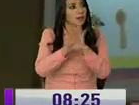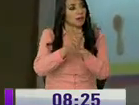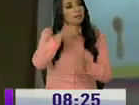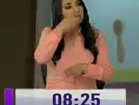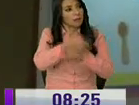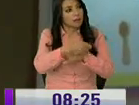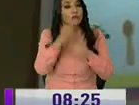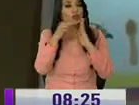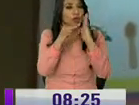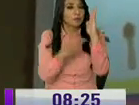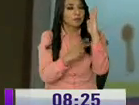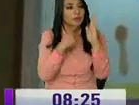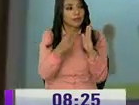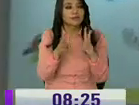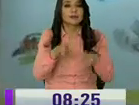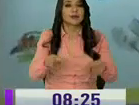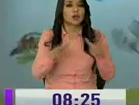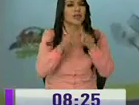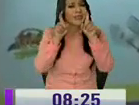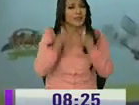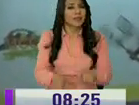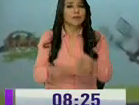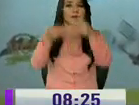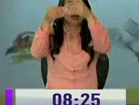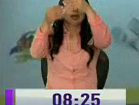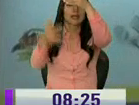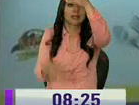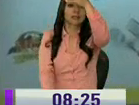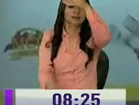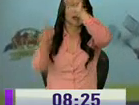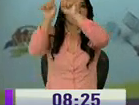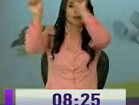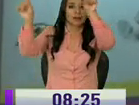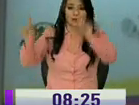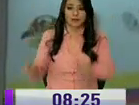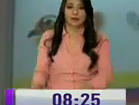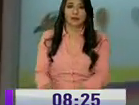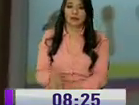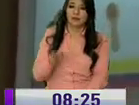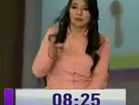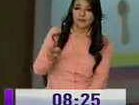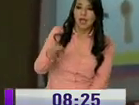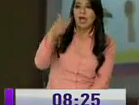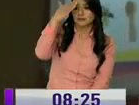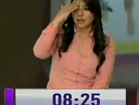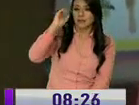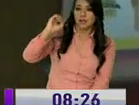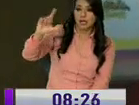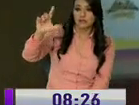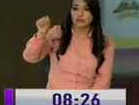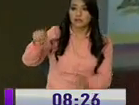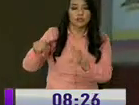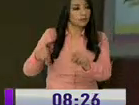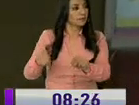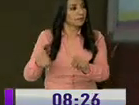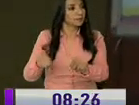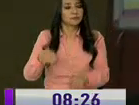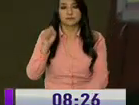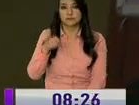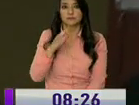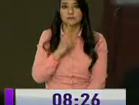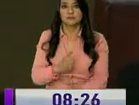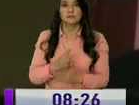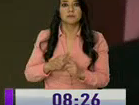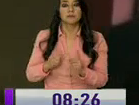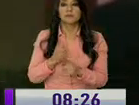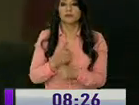ordenanza que establece que los precios deben estar fijados en los paneles. ¿Con eso no les facilita a ustedes poder saber si es que hay especulación o no? Por supuesto. Pero